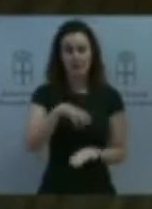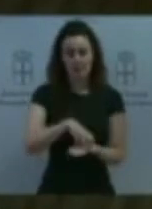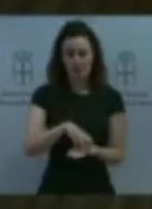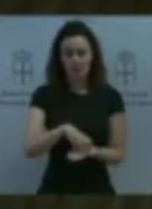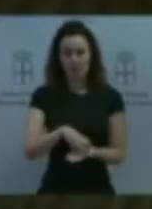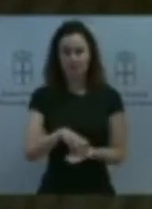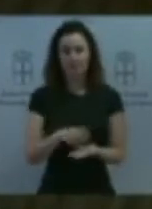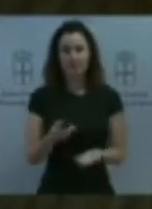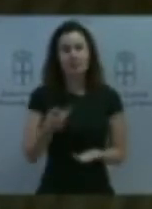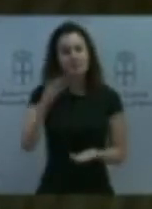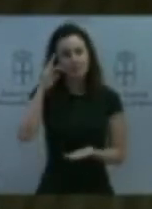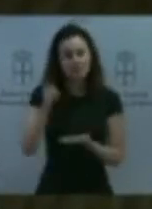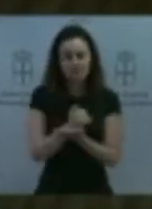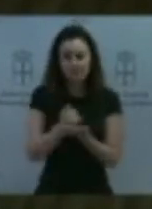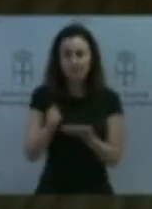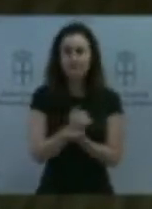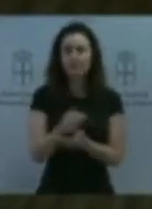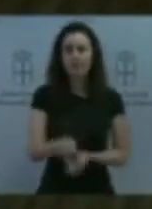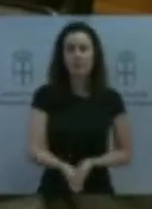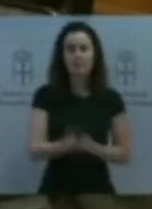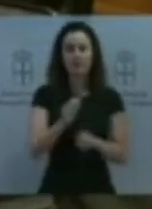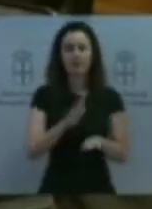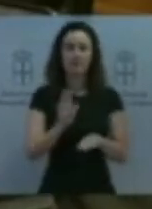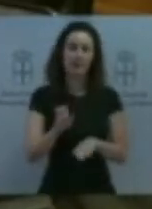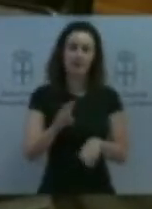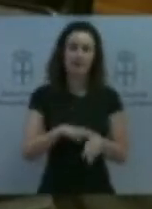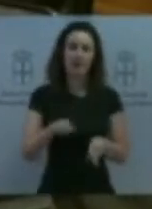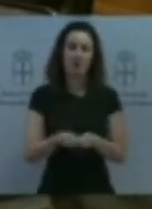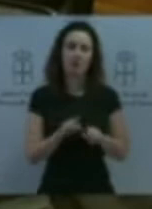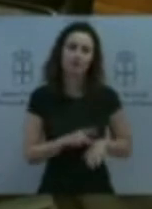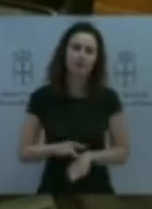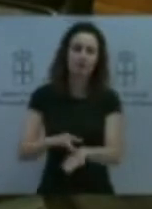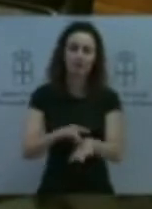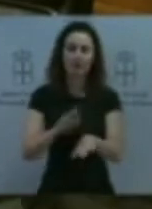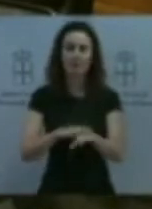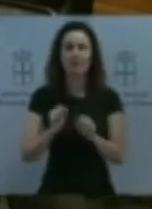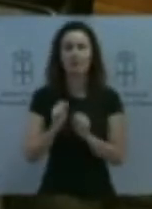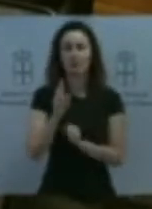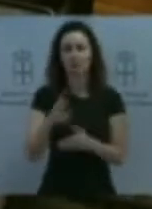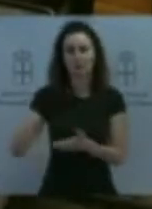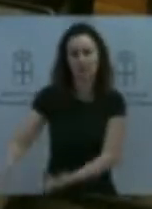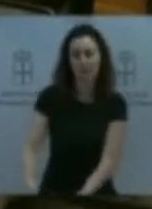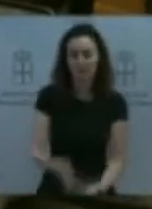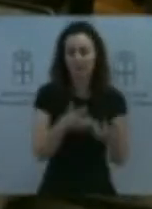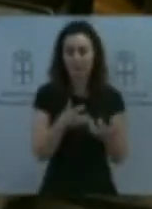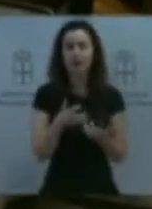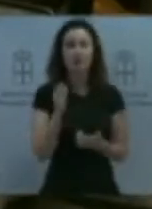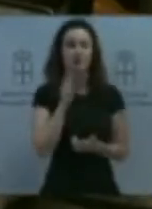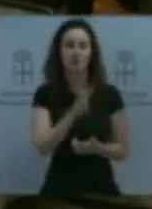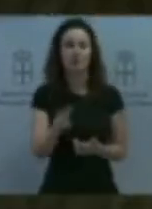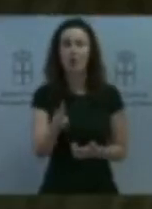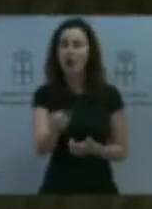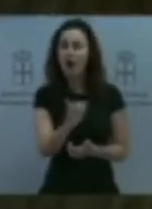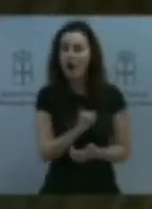sirve de guía para tomar las decisiones sobre el planteamiento de próximas campañas y que se encuentran a disposición en la Dirección General de Pesca para su